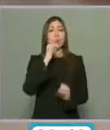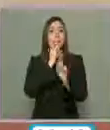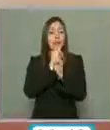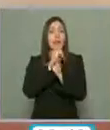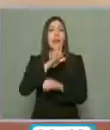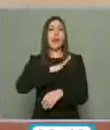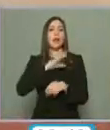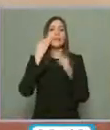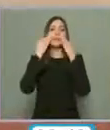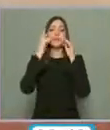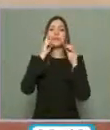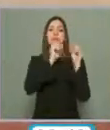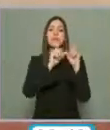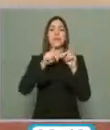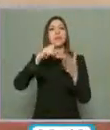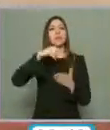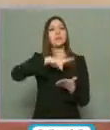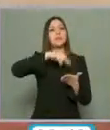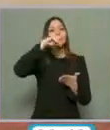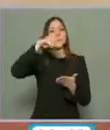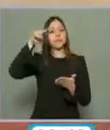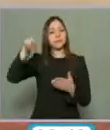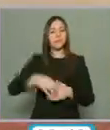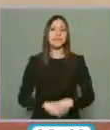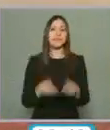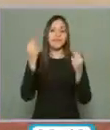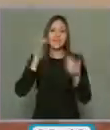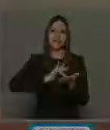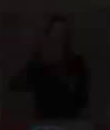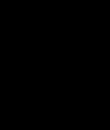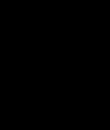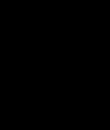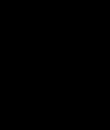está. Pues muchas gracias por esta recomendación. Gracias a ustedes. Hasta el próximo martes.